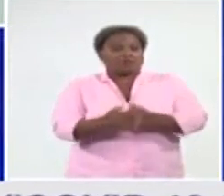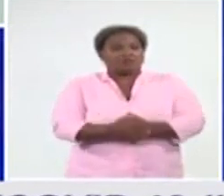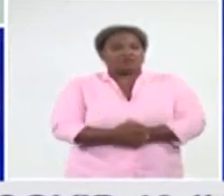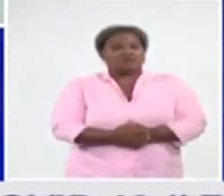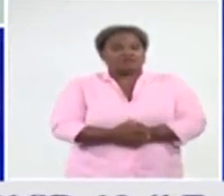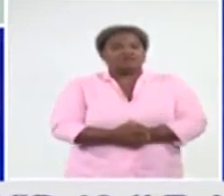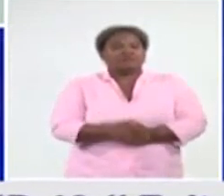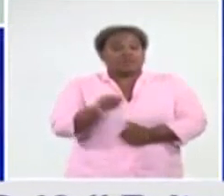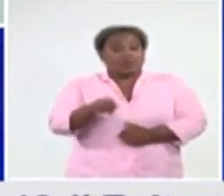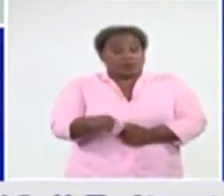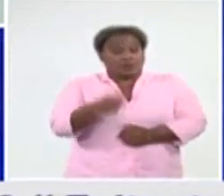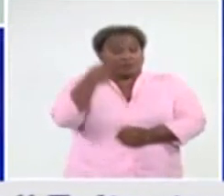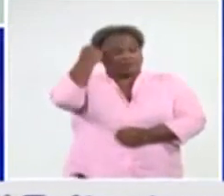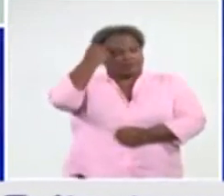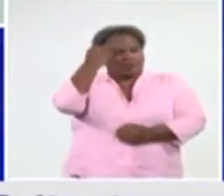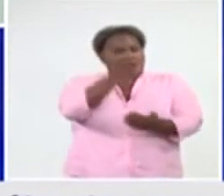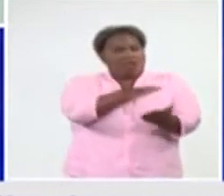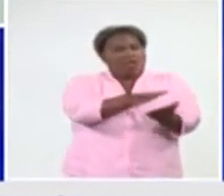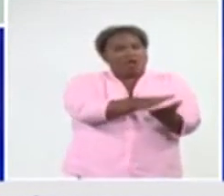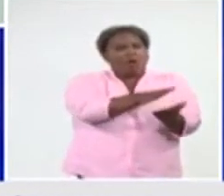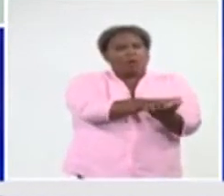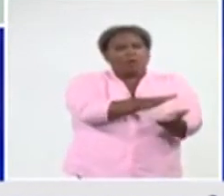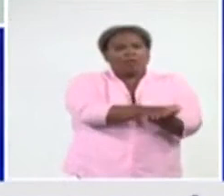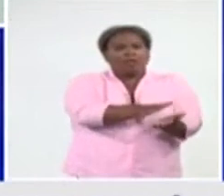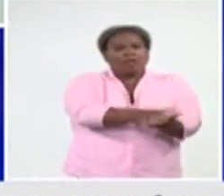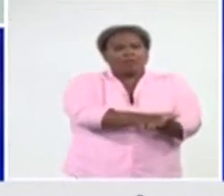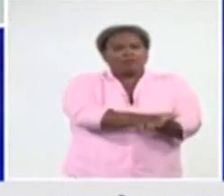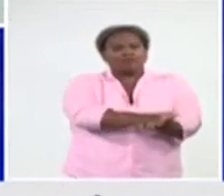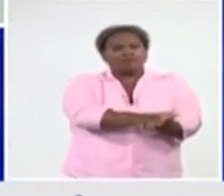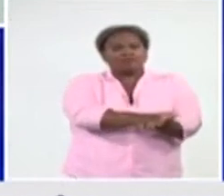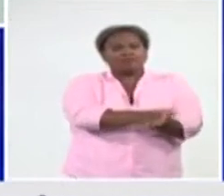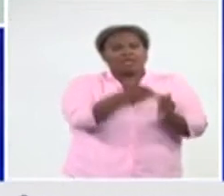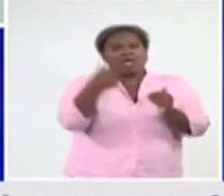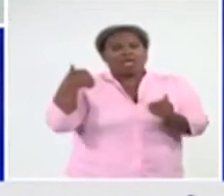el acumulado hasta el mes